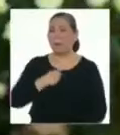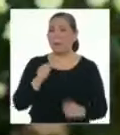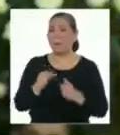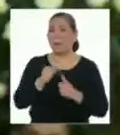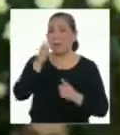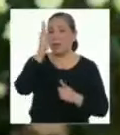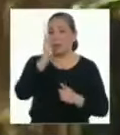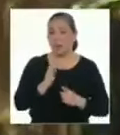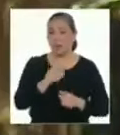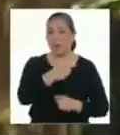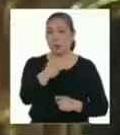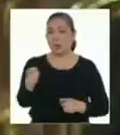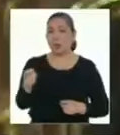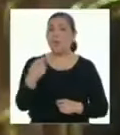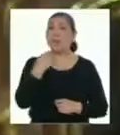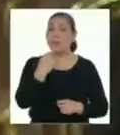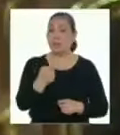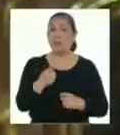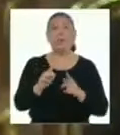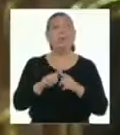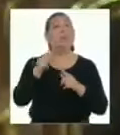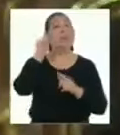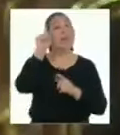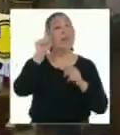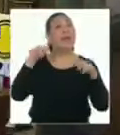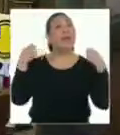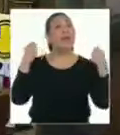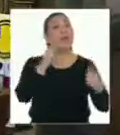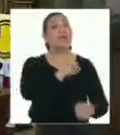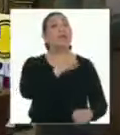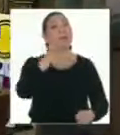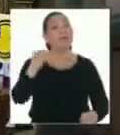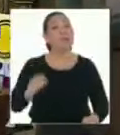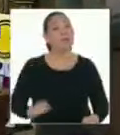Palabra de Dios. Te alabamos, Señor.